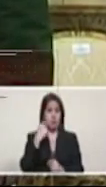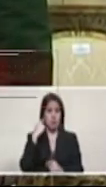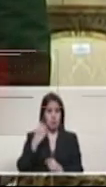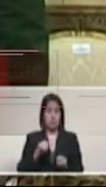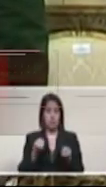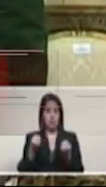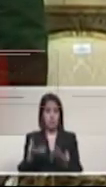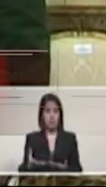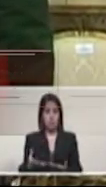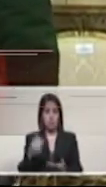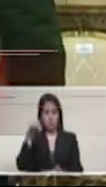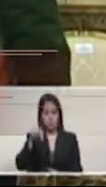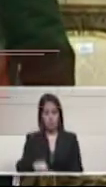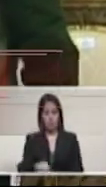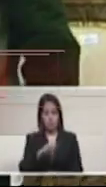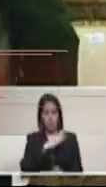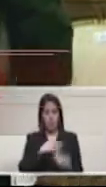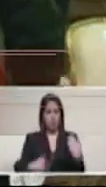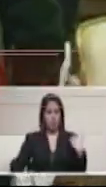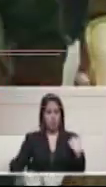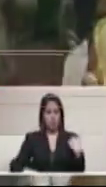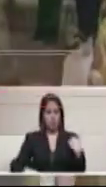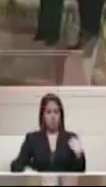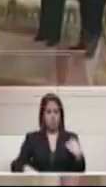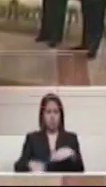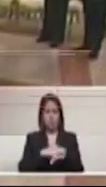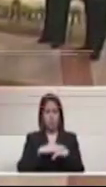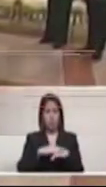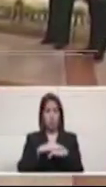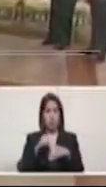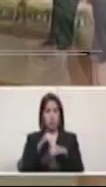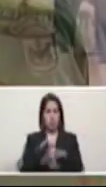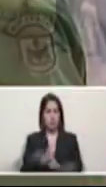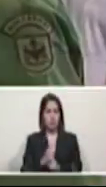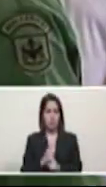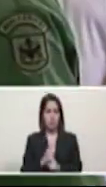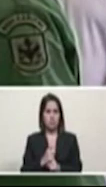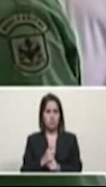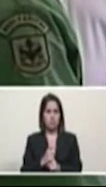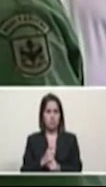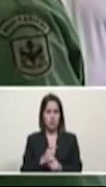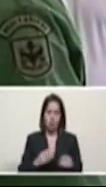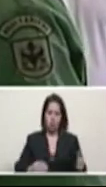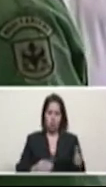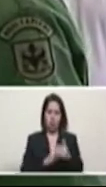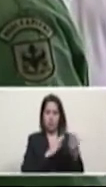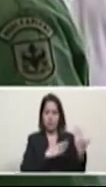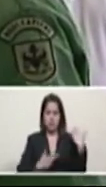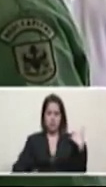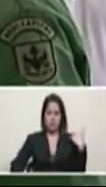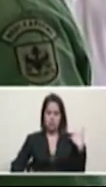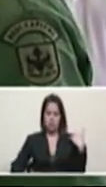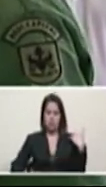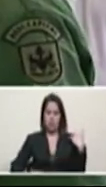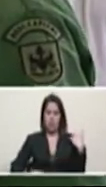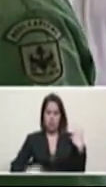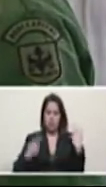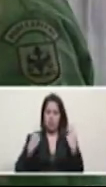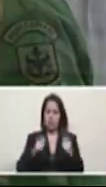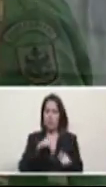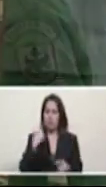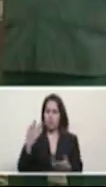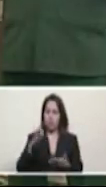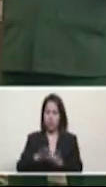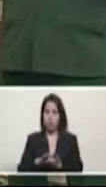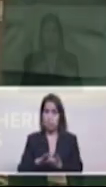El comandante en jefe de la Fuerza Armada Nacional Bolivariana, Nicolás Maduro Moros, presidió desde el Salón Simón Bolívar del Palacio